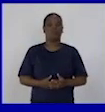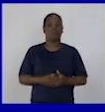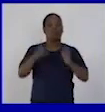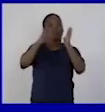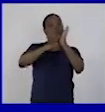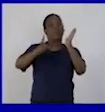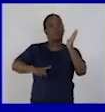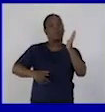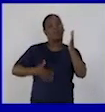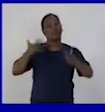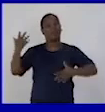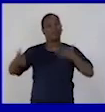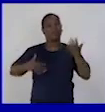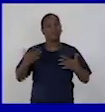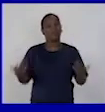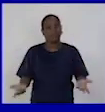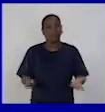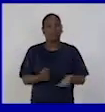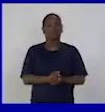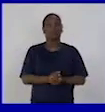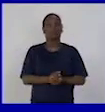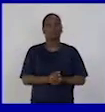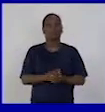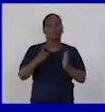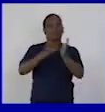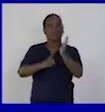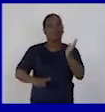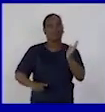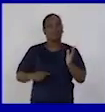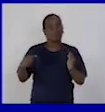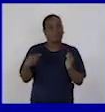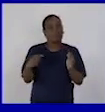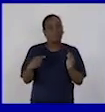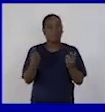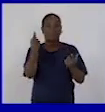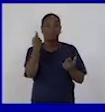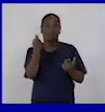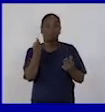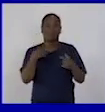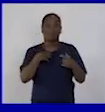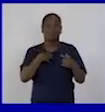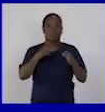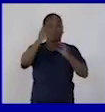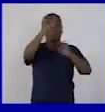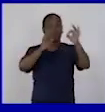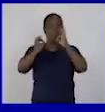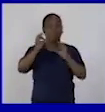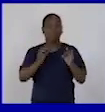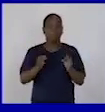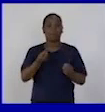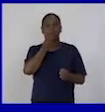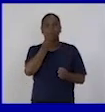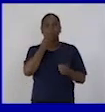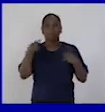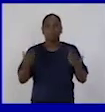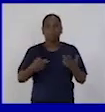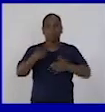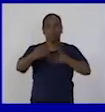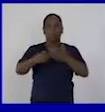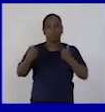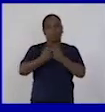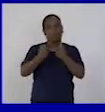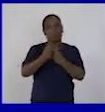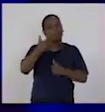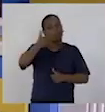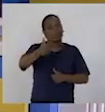La energía de activación es la energía mínima necesaria que deben tener las partículas para producir